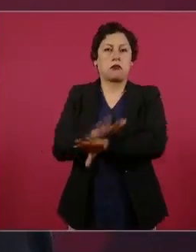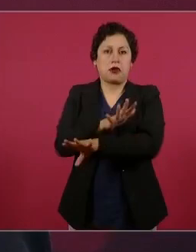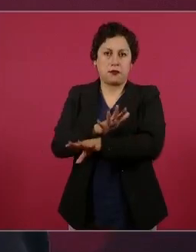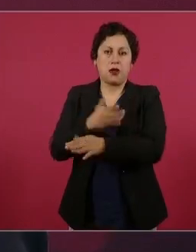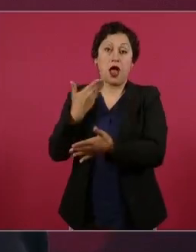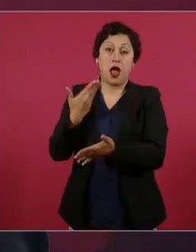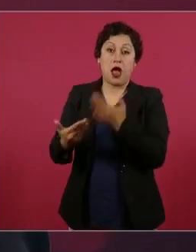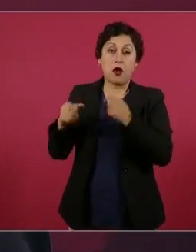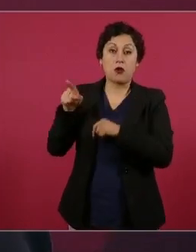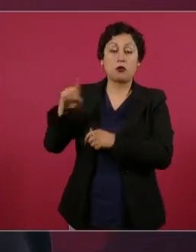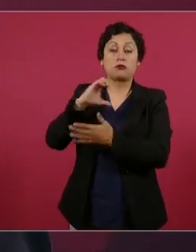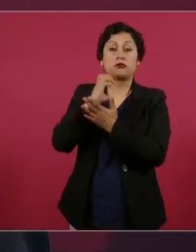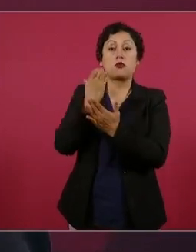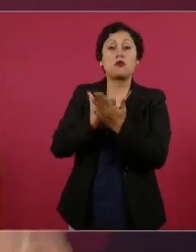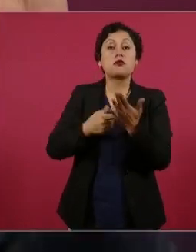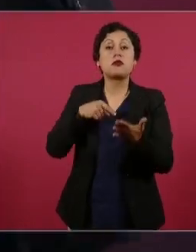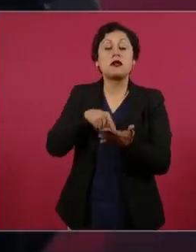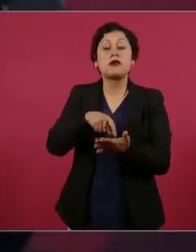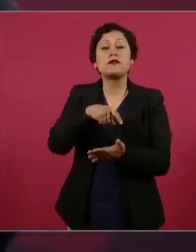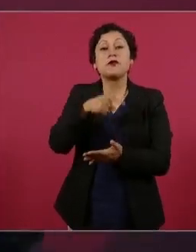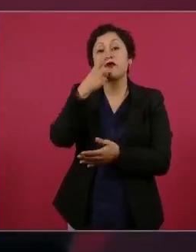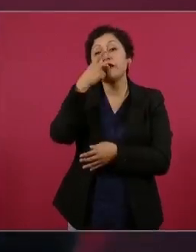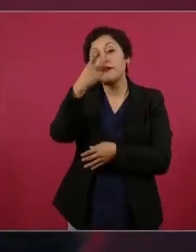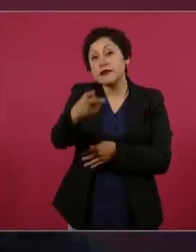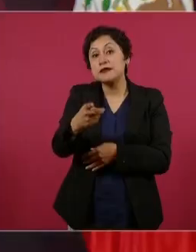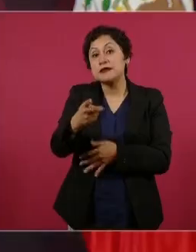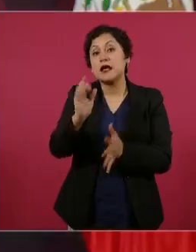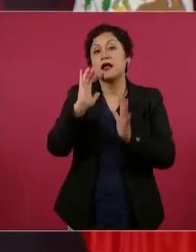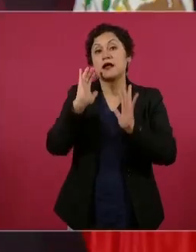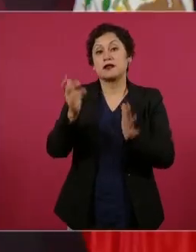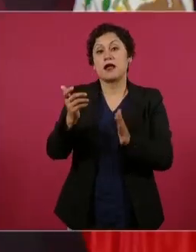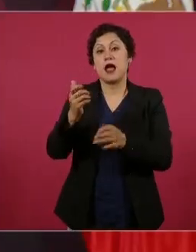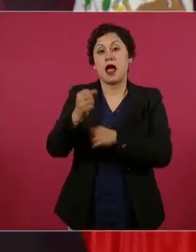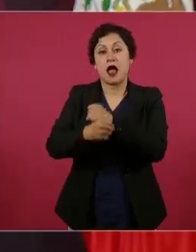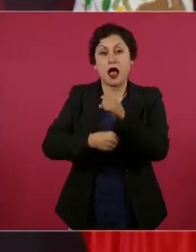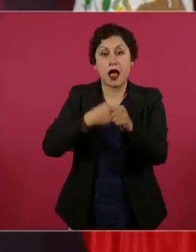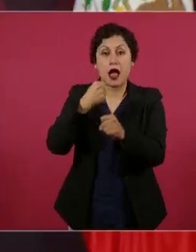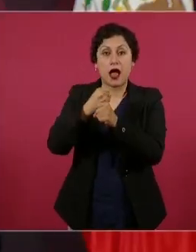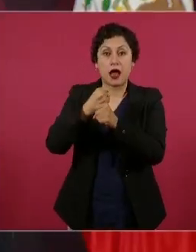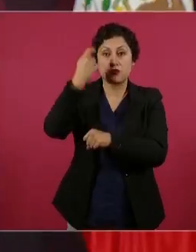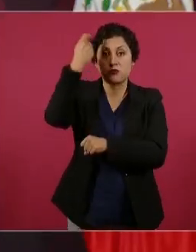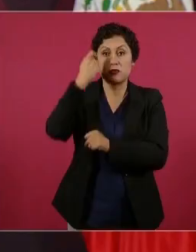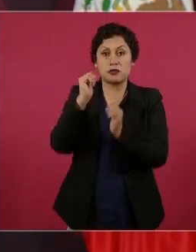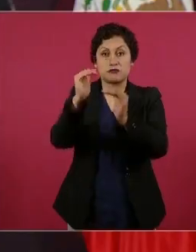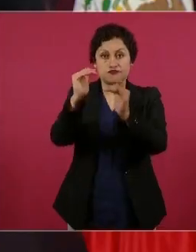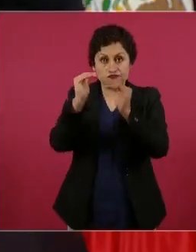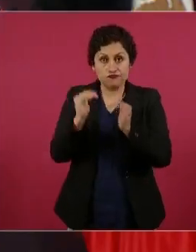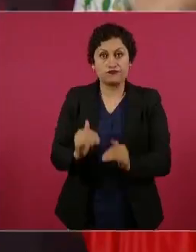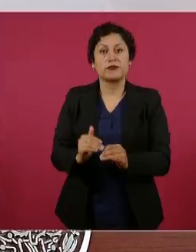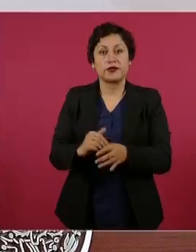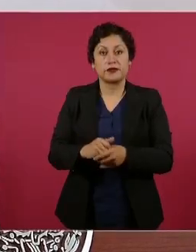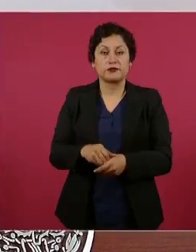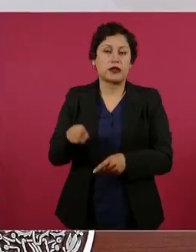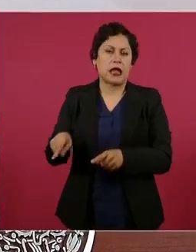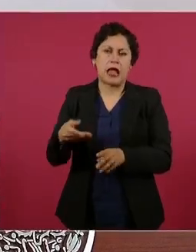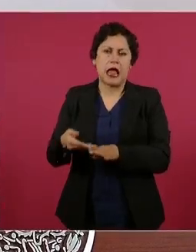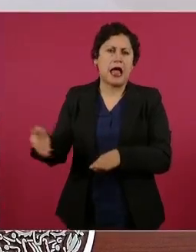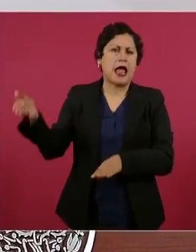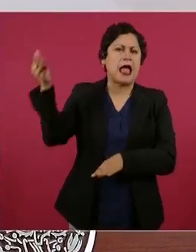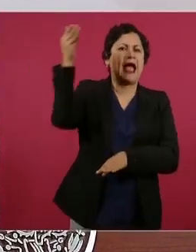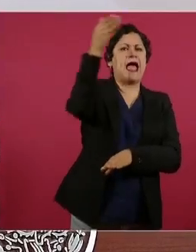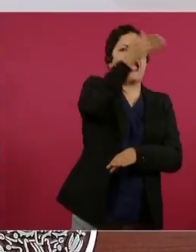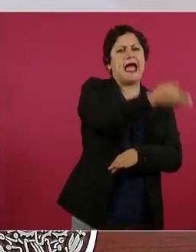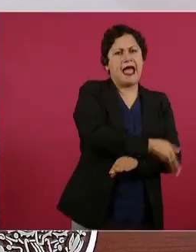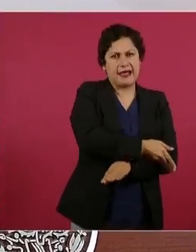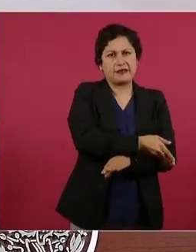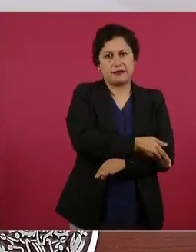contrato actual ya se redujo la edad de jubilación, como era antes, que